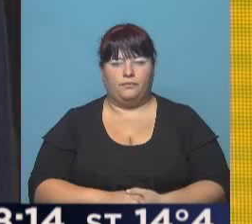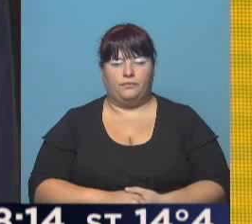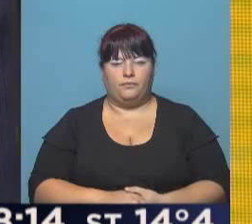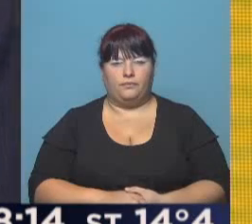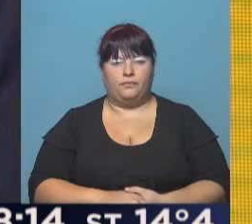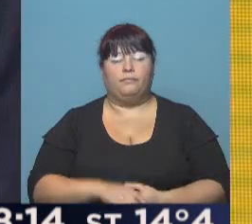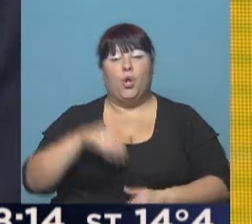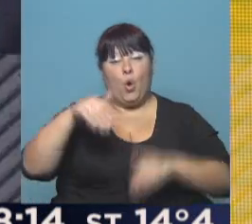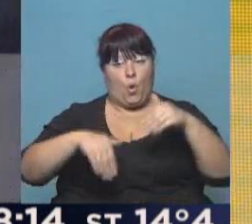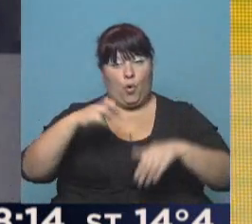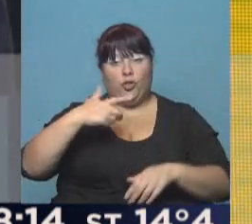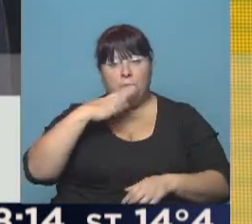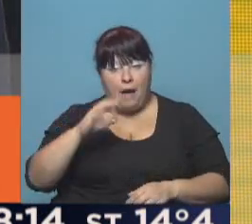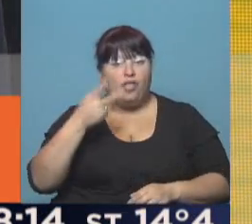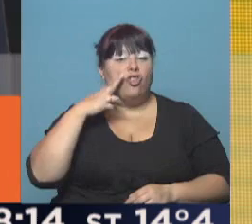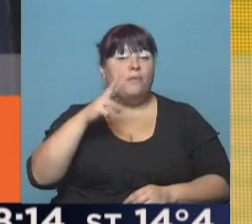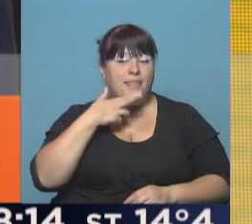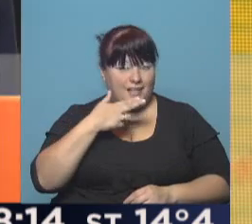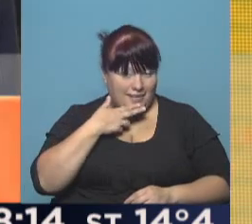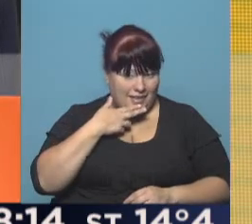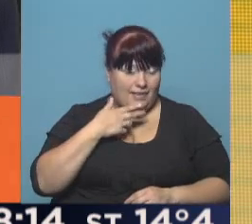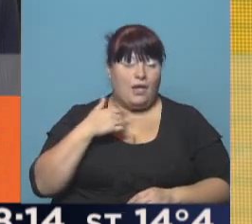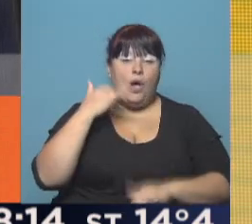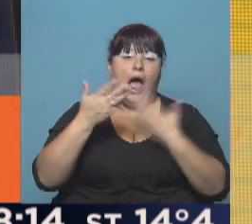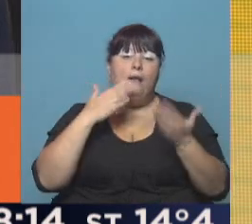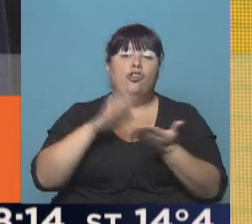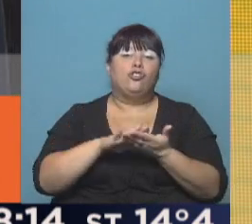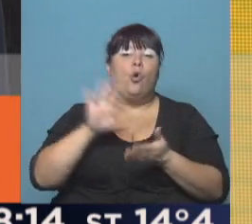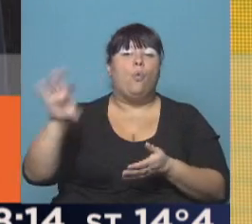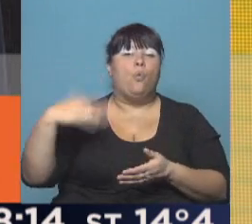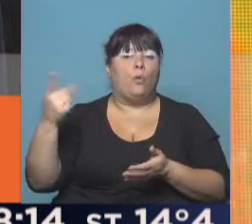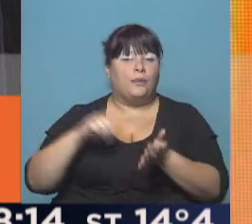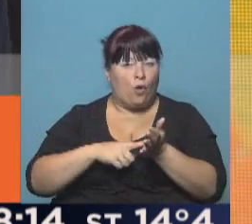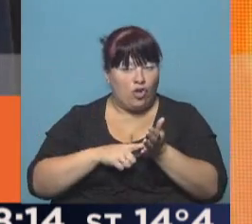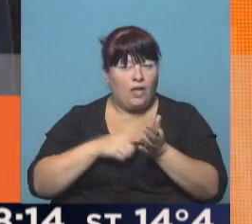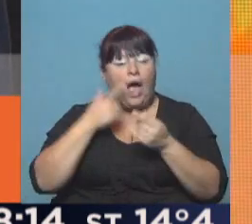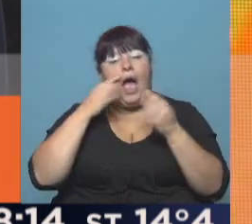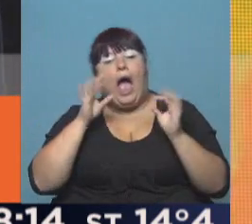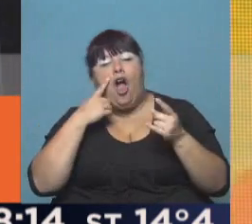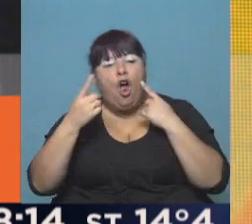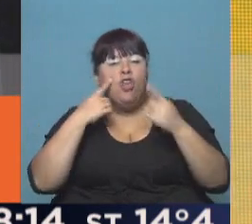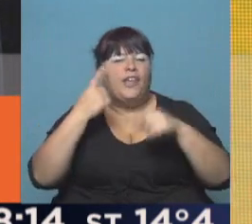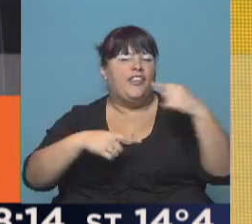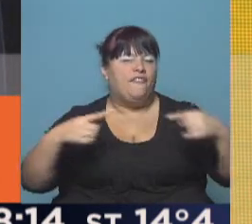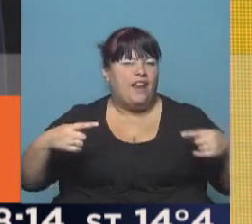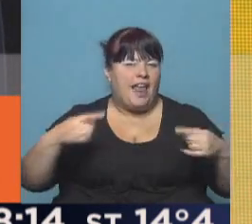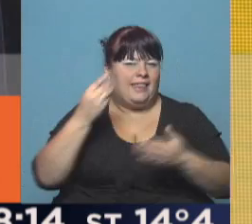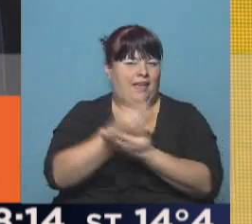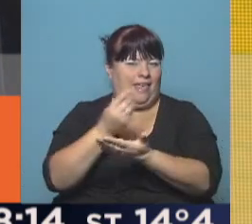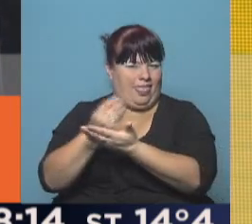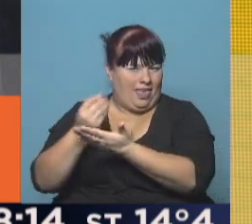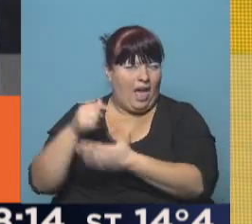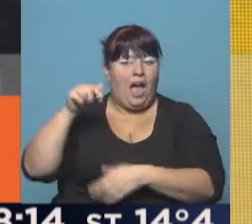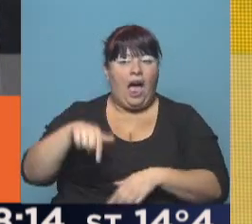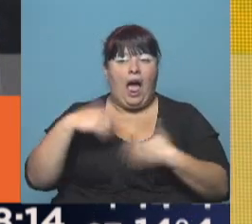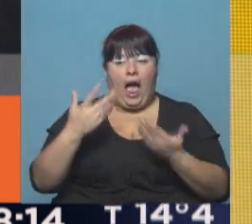elecciones paso 2017 vamos a hablar de la provincia de buenos aires y vamos a ir conociendo a diferentes candidatos y